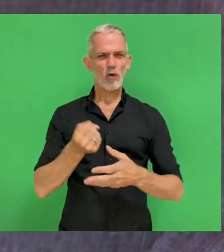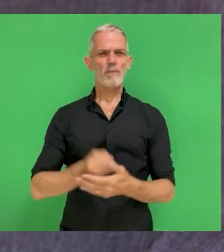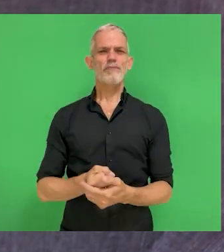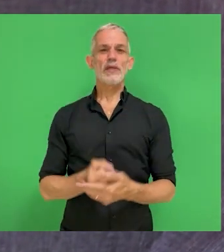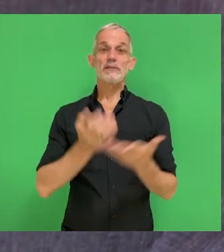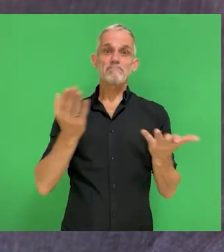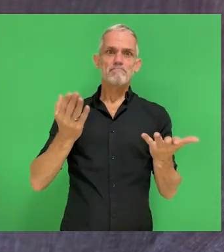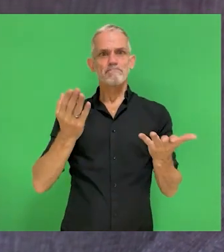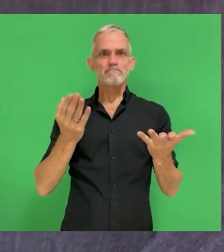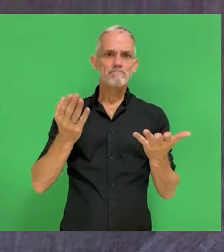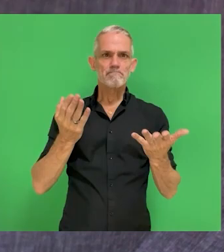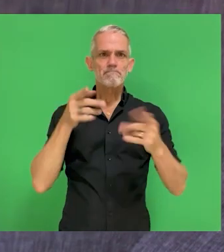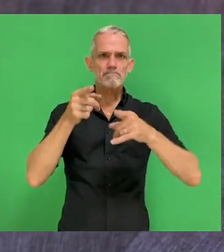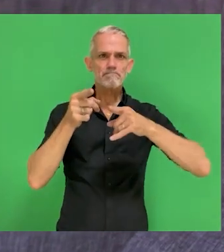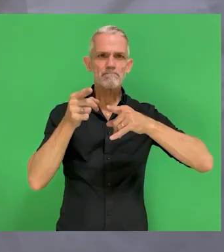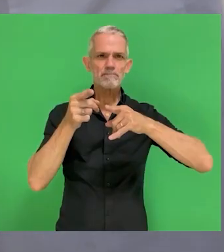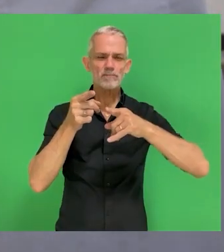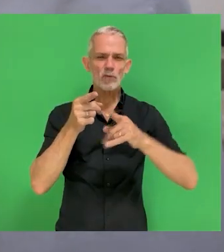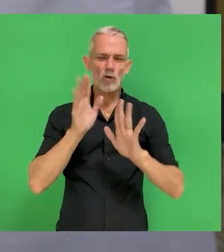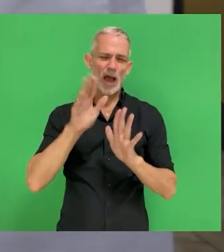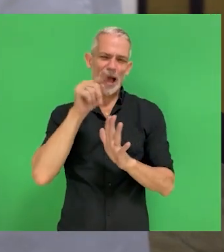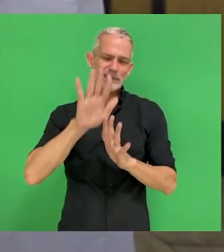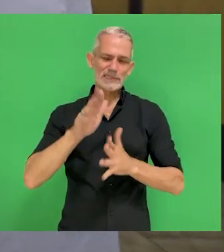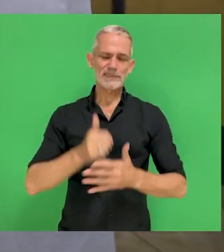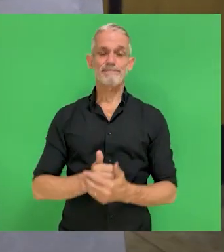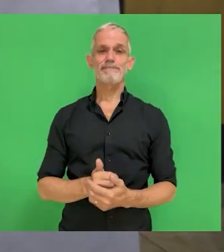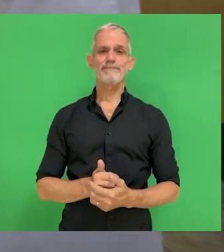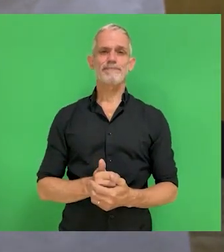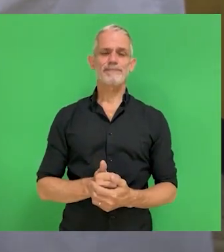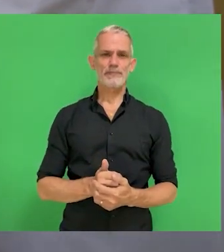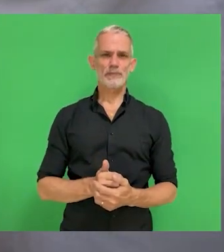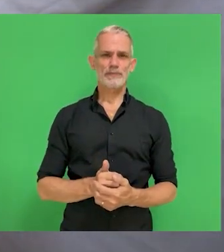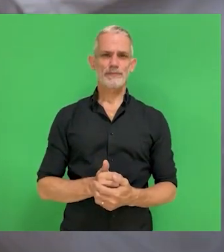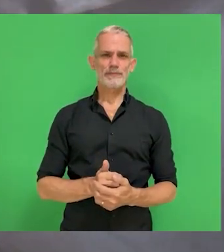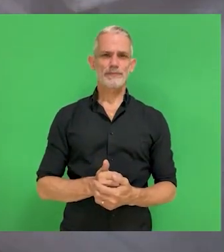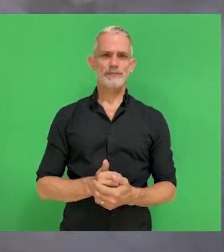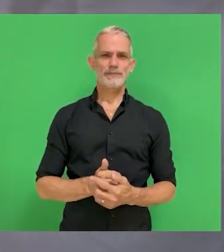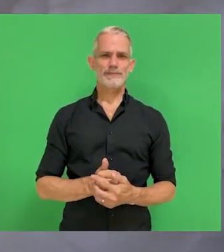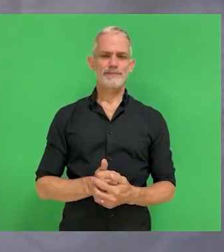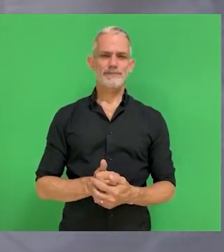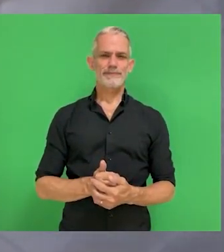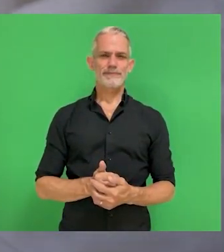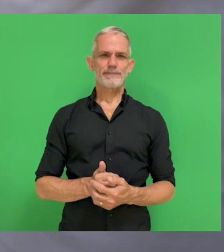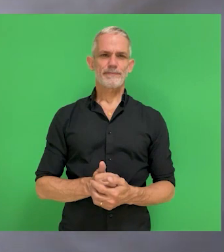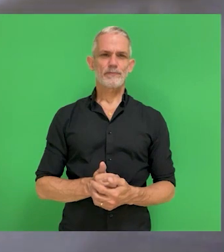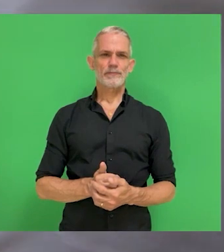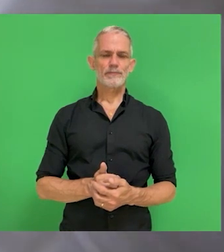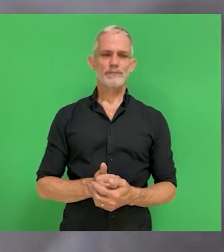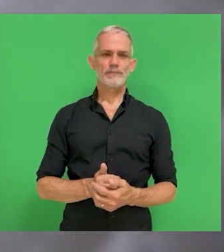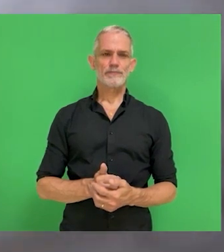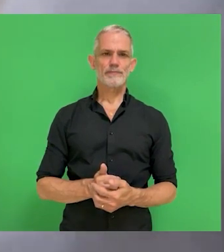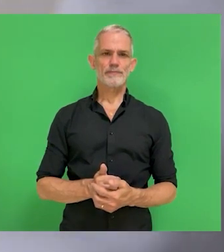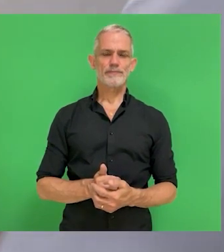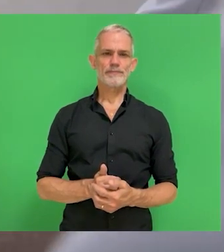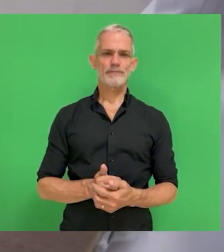Entonces es como un botín de guerra. Sobre un papel blanco, en una mesa libre de objetos, el hombre